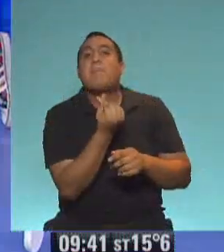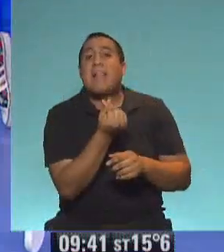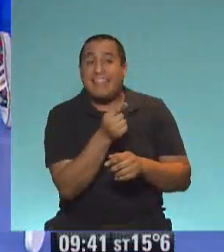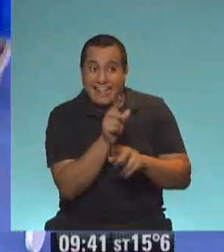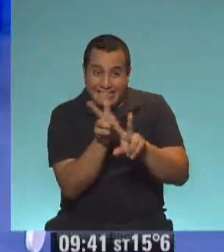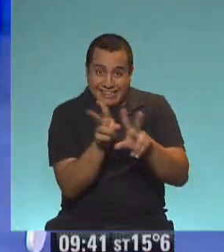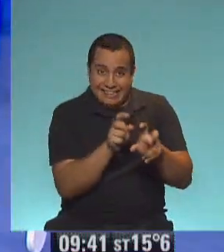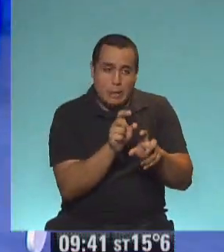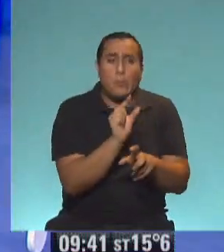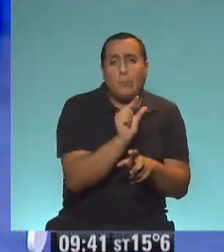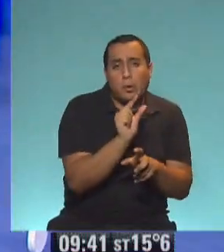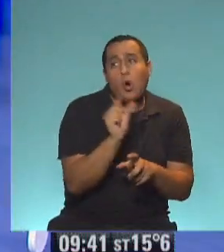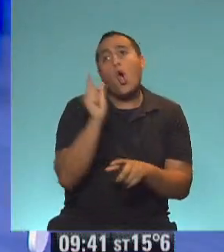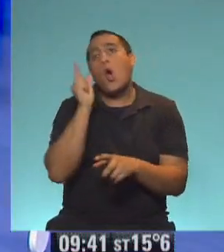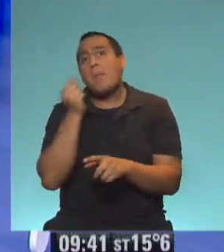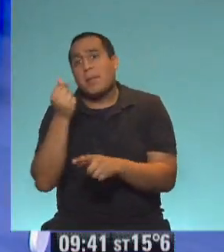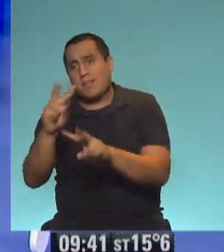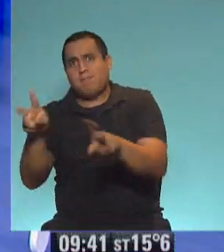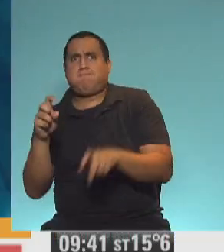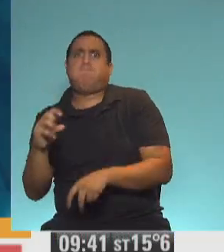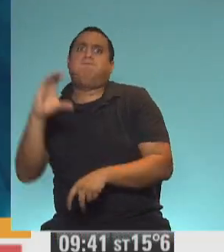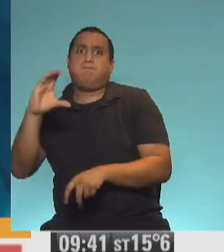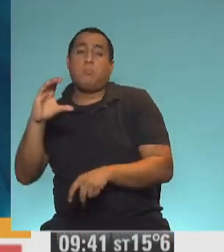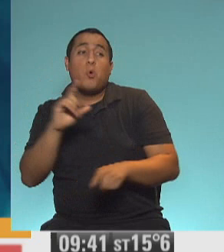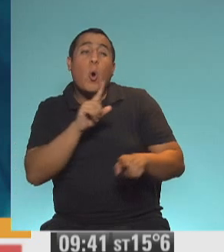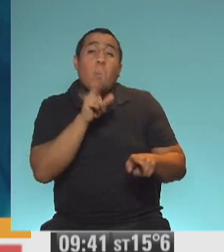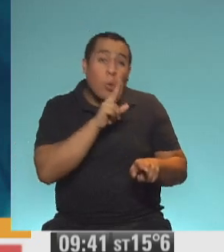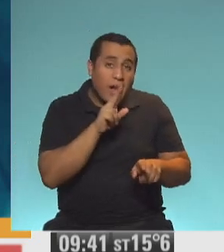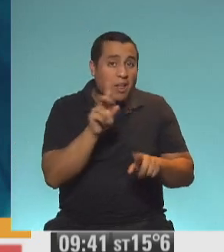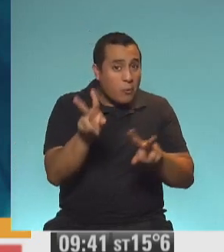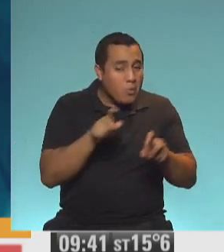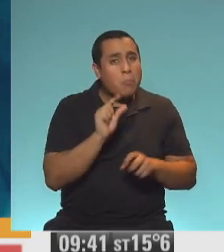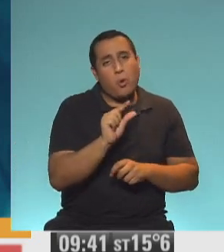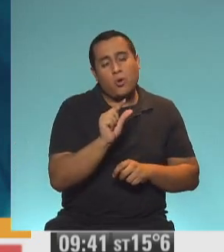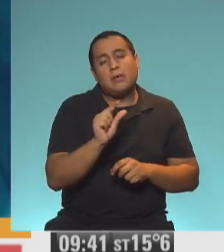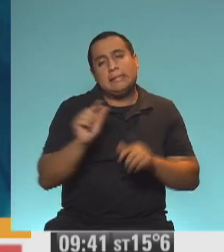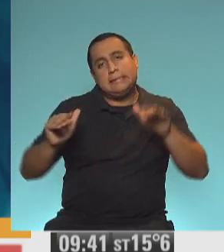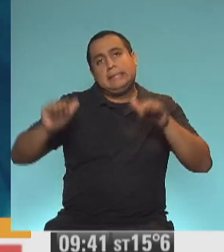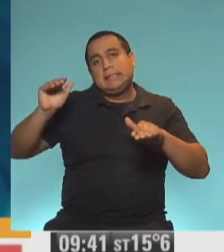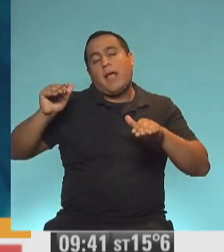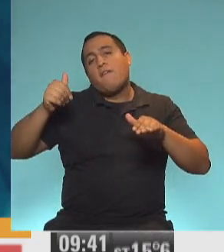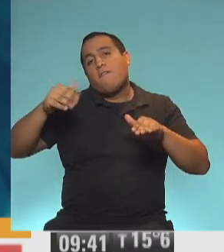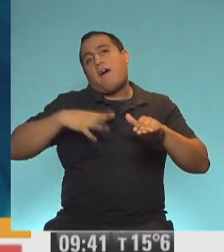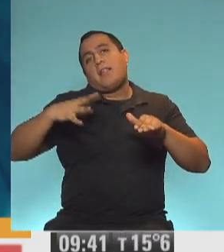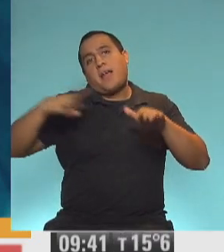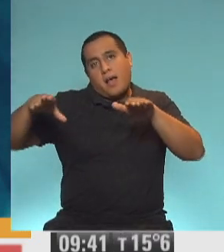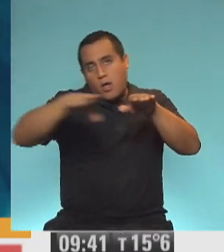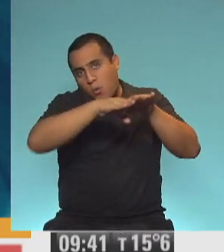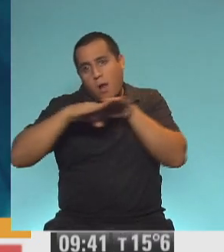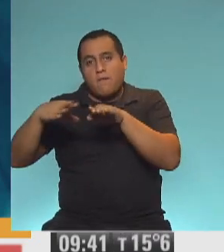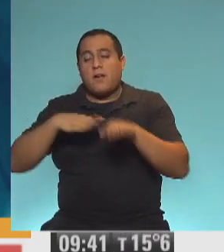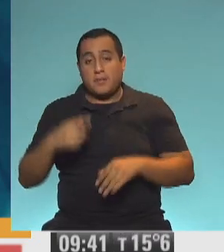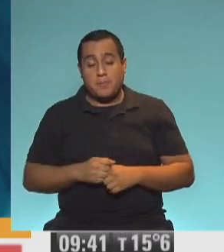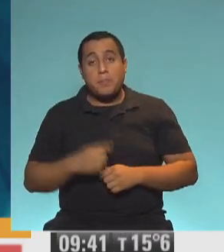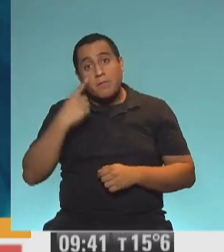y mujeres. Eso también les quería preguntar. ¿Es siempre igual esto en relación a lo que dice Ernesto? Mira, justo acá tenemos